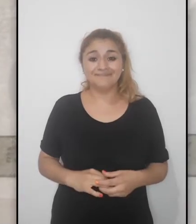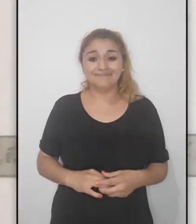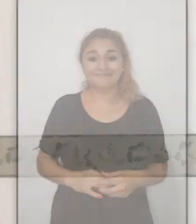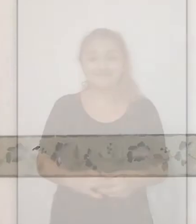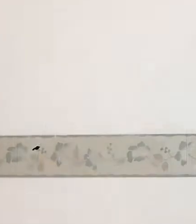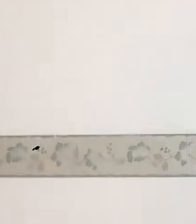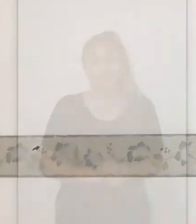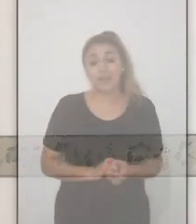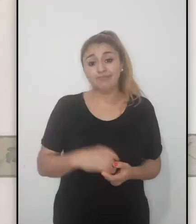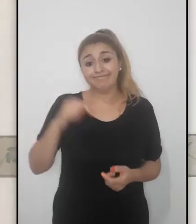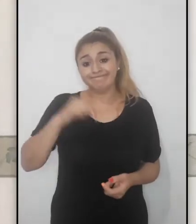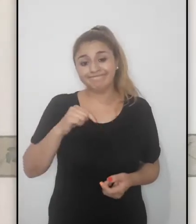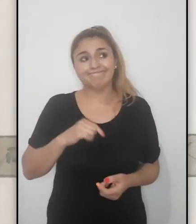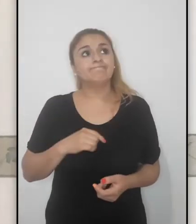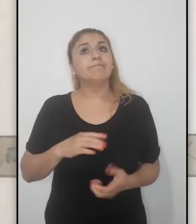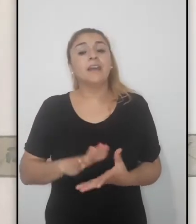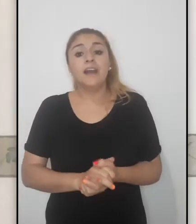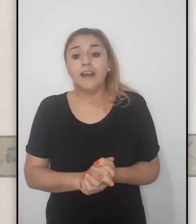con esto quiero